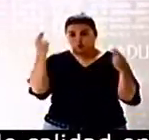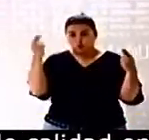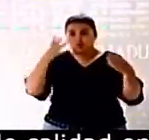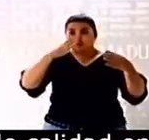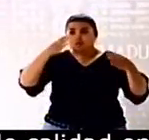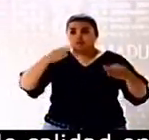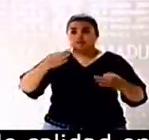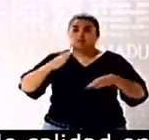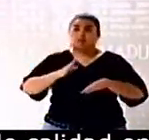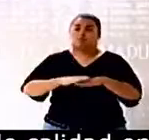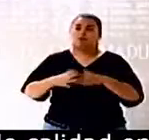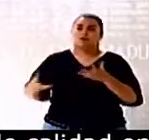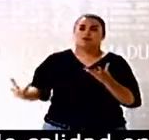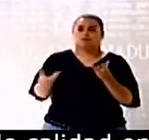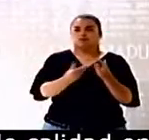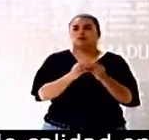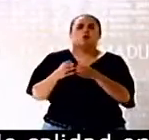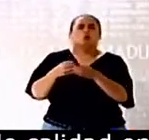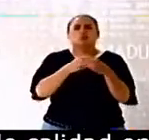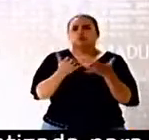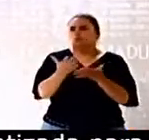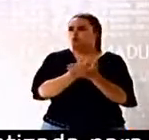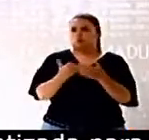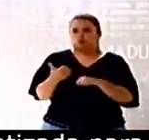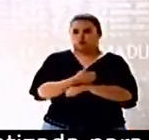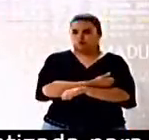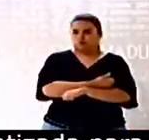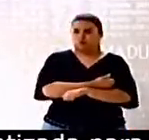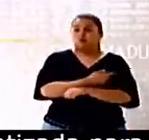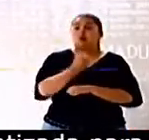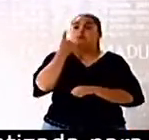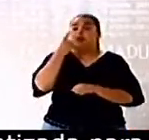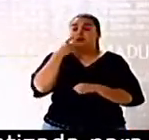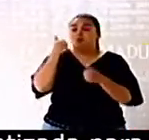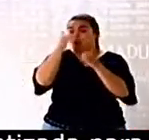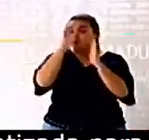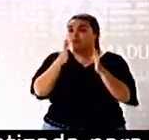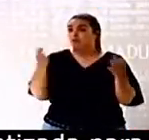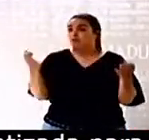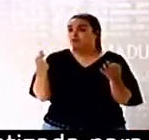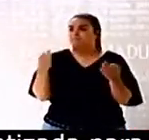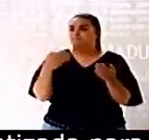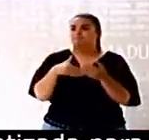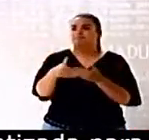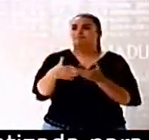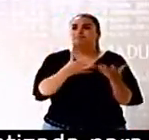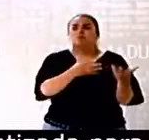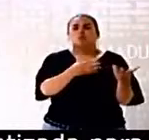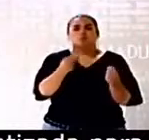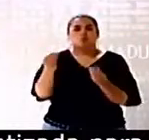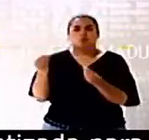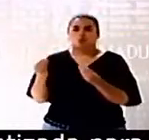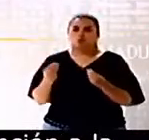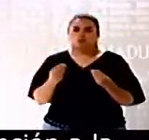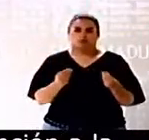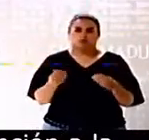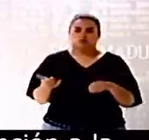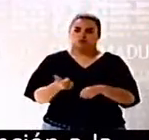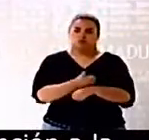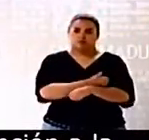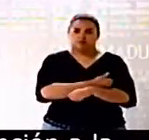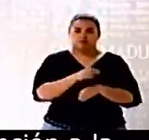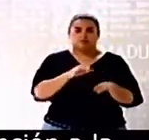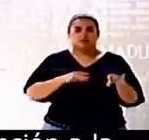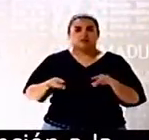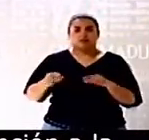garantizada para el conjunto de los ciudadanos, mirando con especial atención a la inmensa mayoría de los ciudadanos de esta